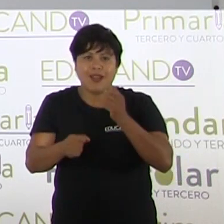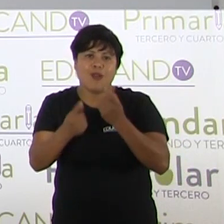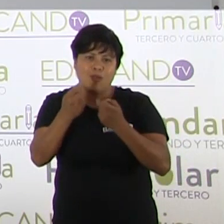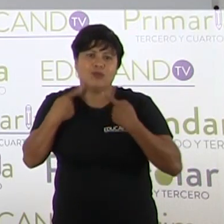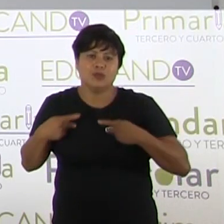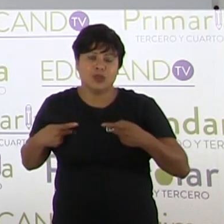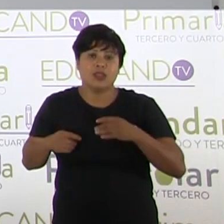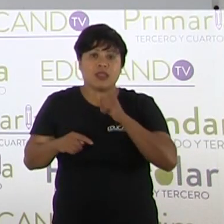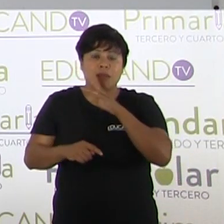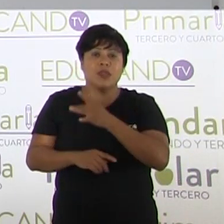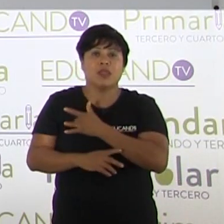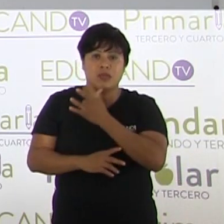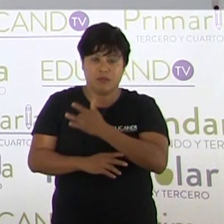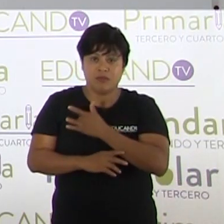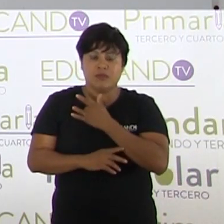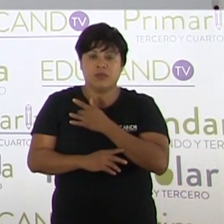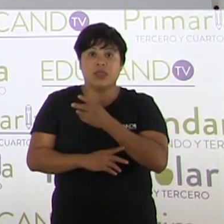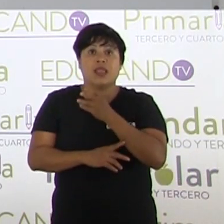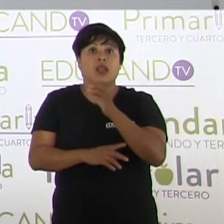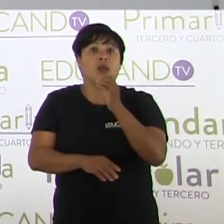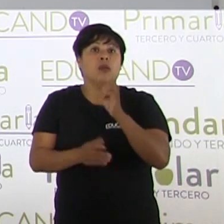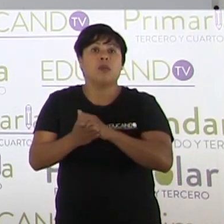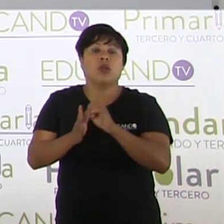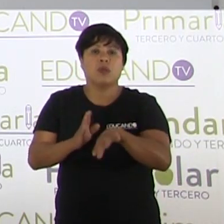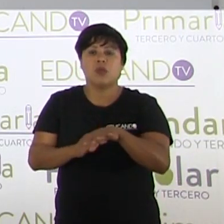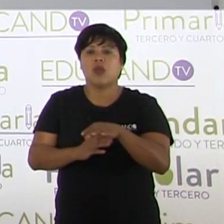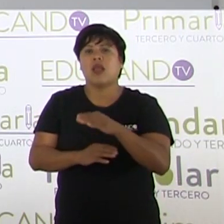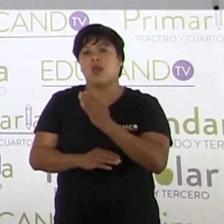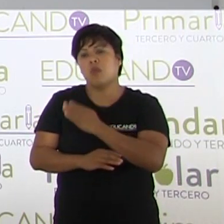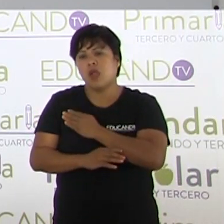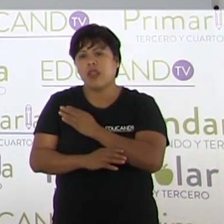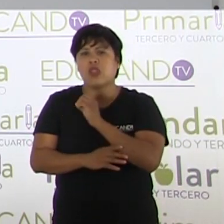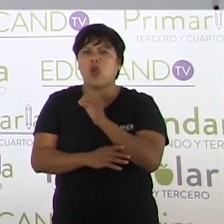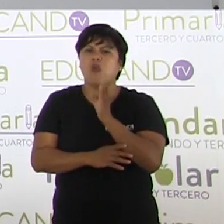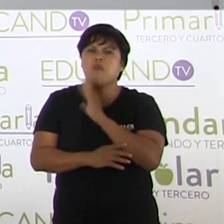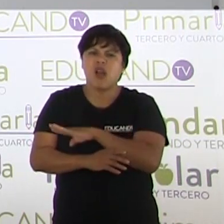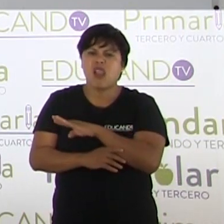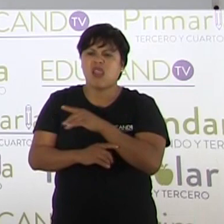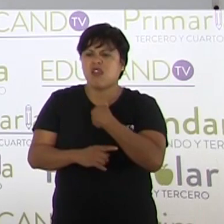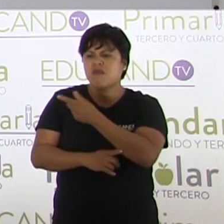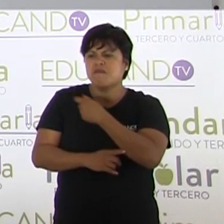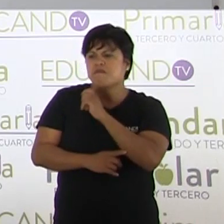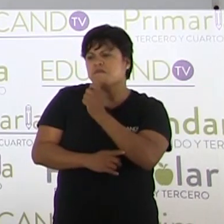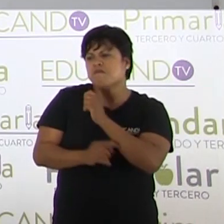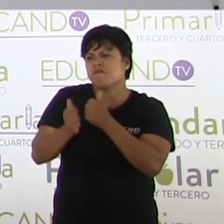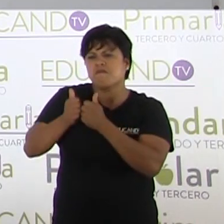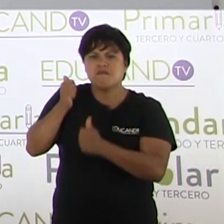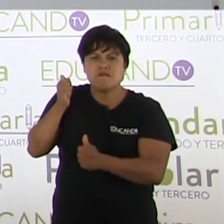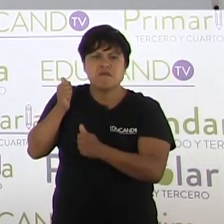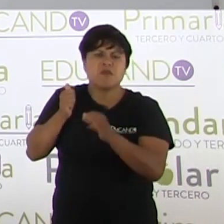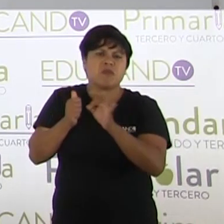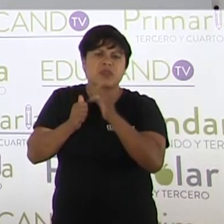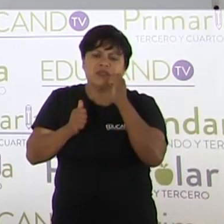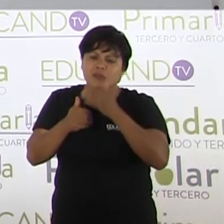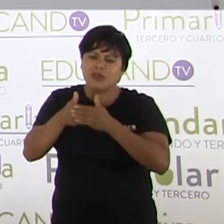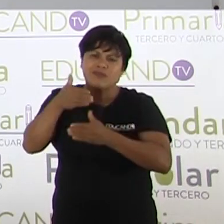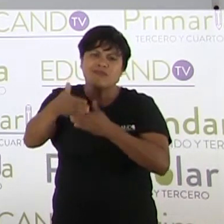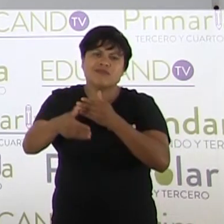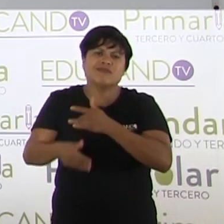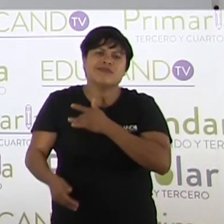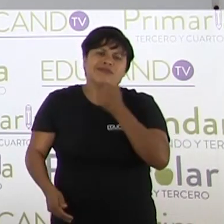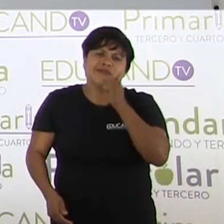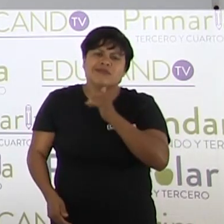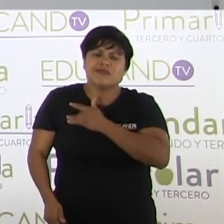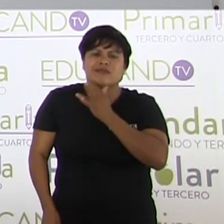padecemos, sobre todo en las buenas o malas relaciones mismas que se van a ir dando pues entre